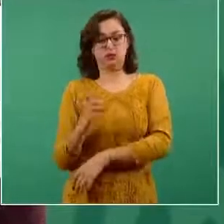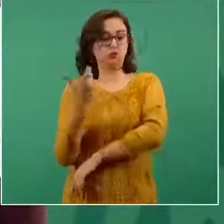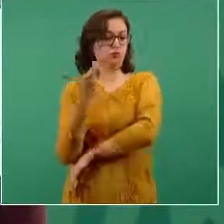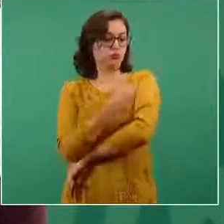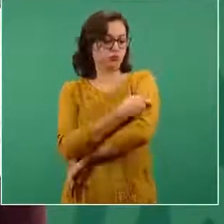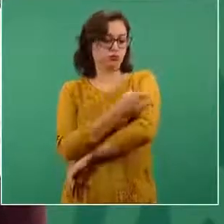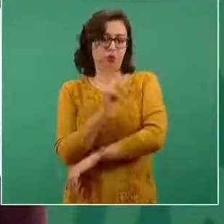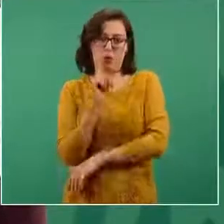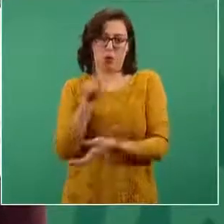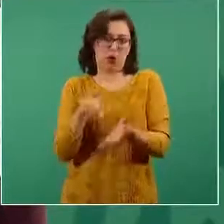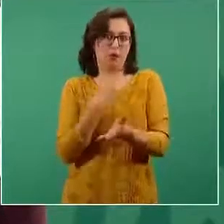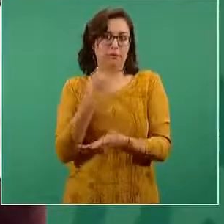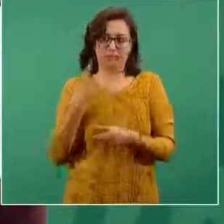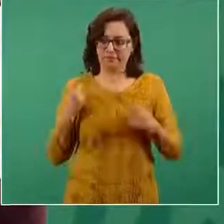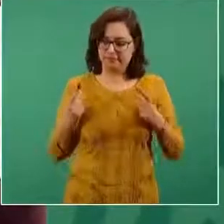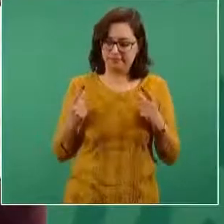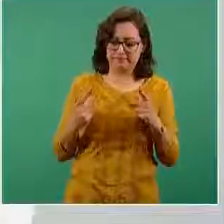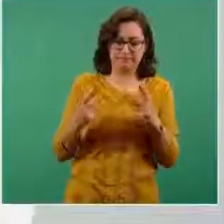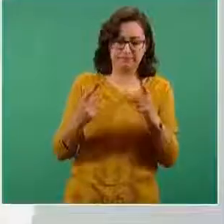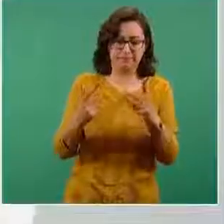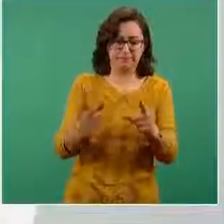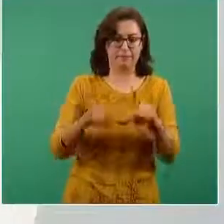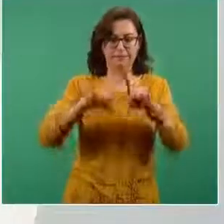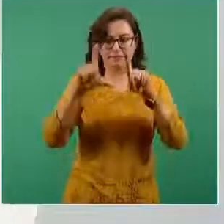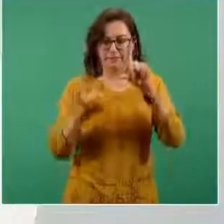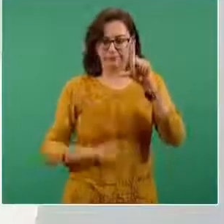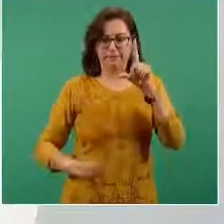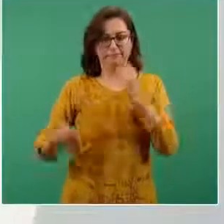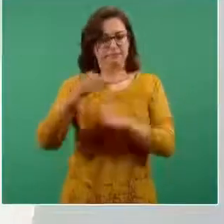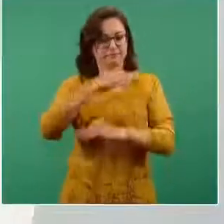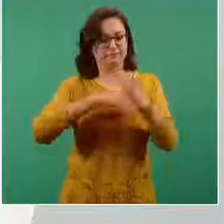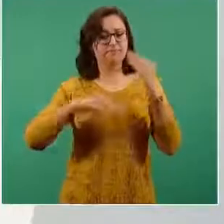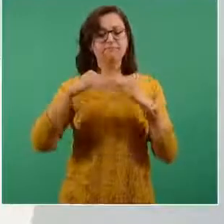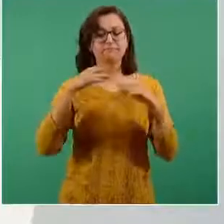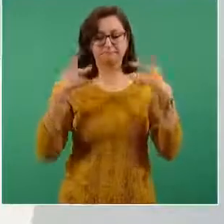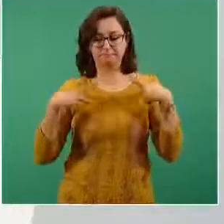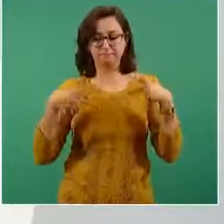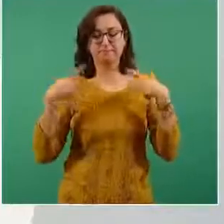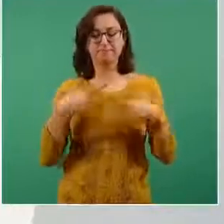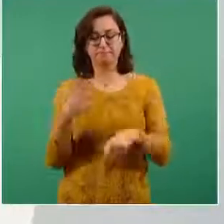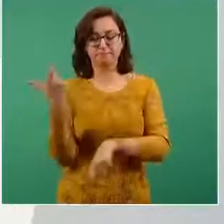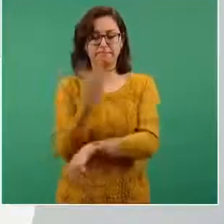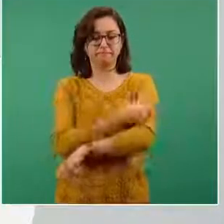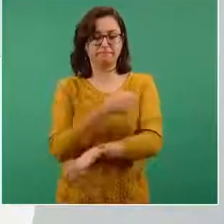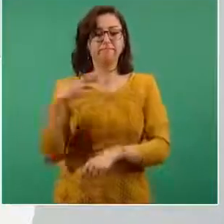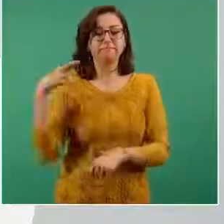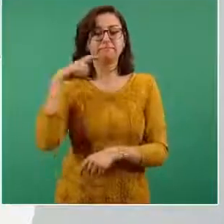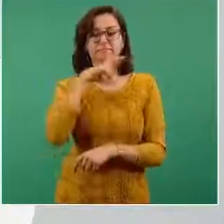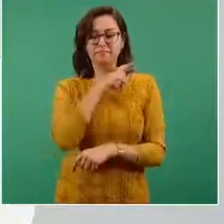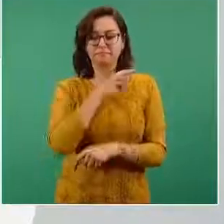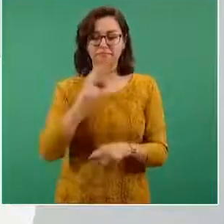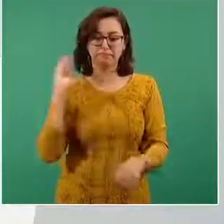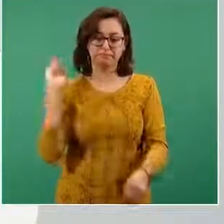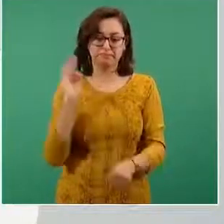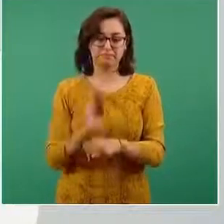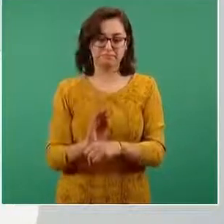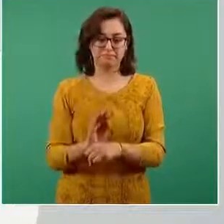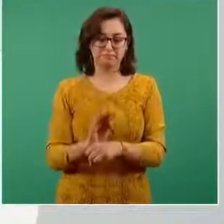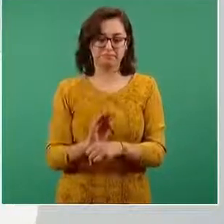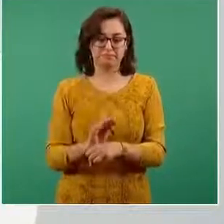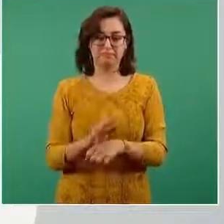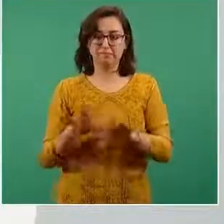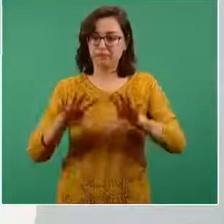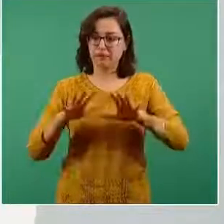pronto posible a la cobertura nacional que requerimos para generar esta inmunidad de rebaño que será ya